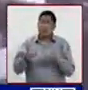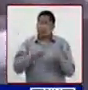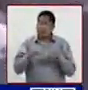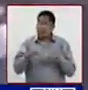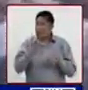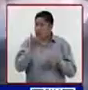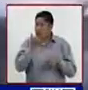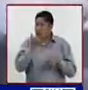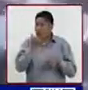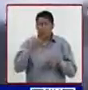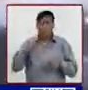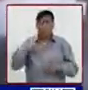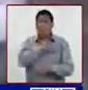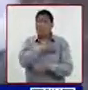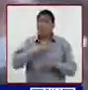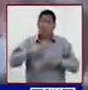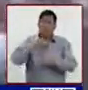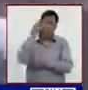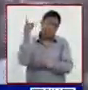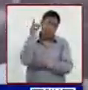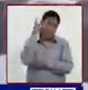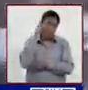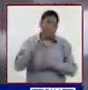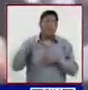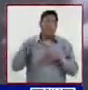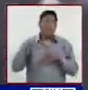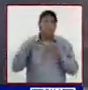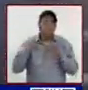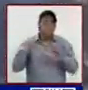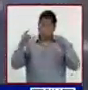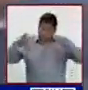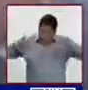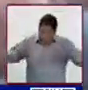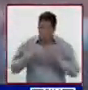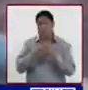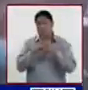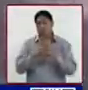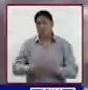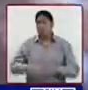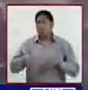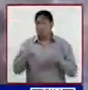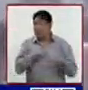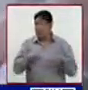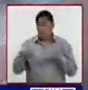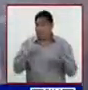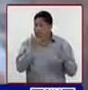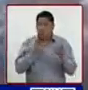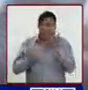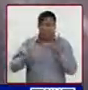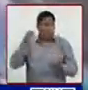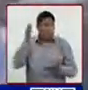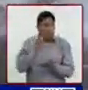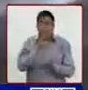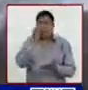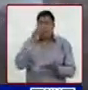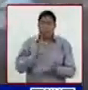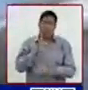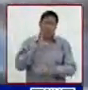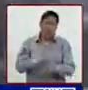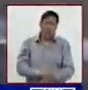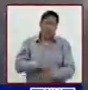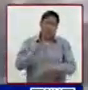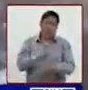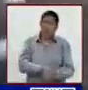a seguir así, nosotros a nivel nacional directamente nos vamos a ir a los bloqueos y movilizaciones, que basta de que haga aprehensiones,